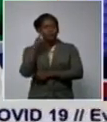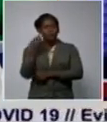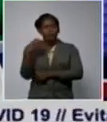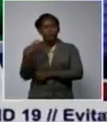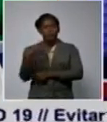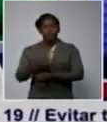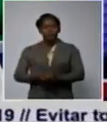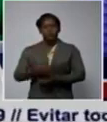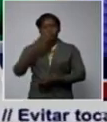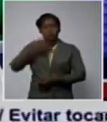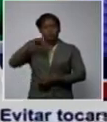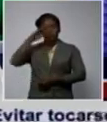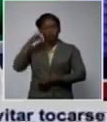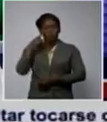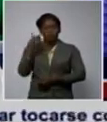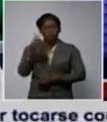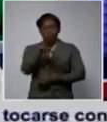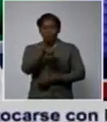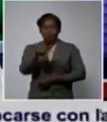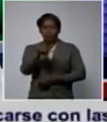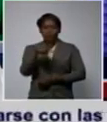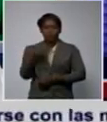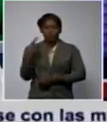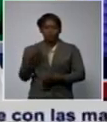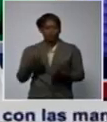Cuba demostró una vez más el altruismo,